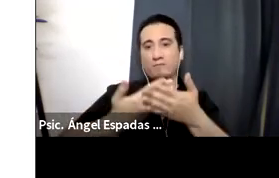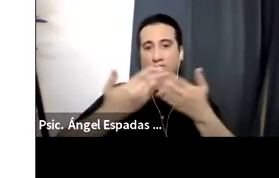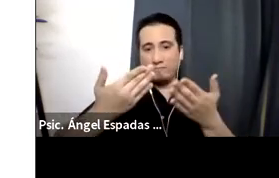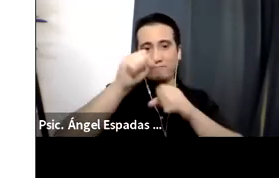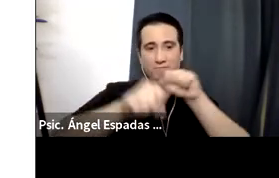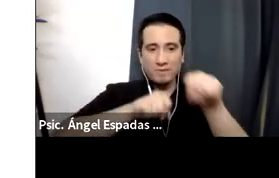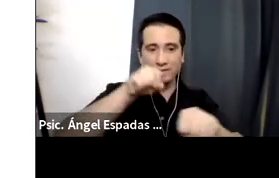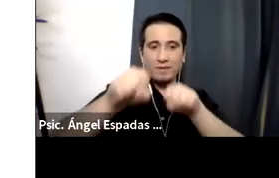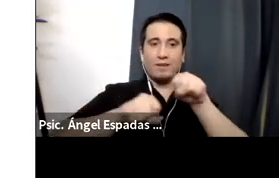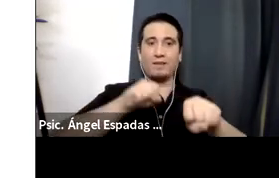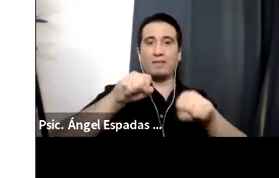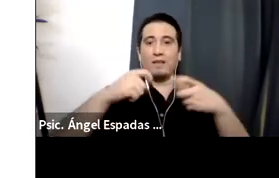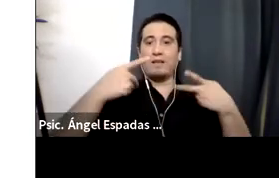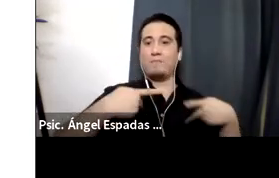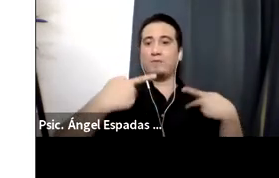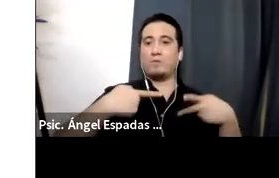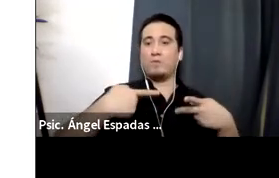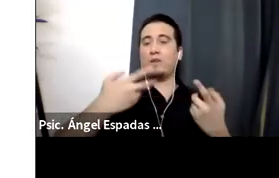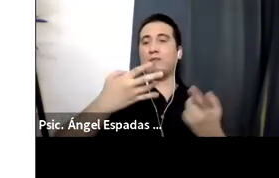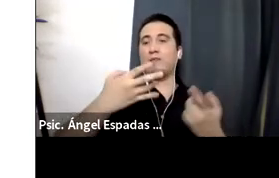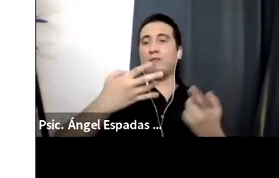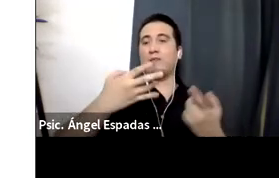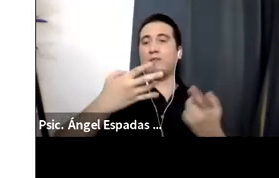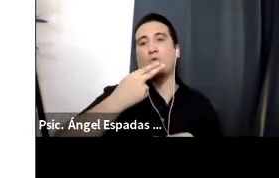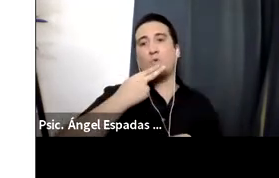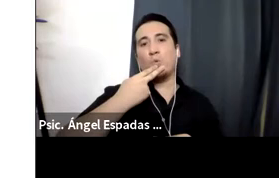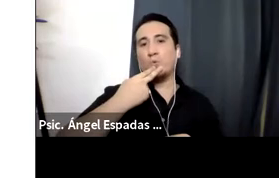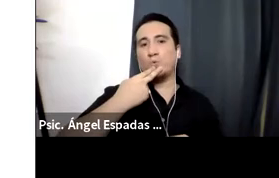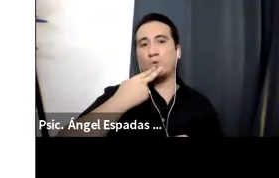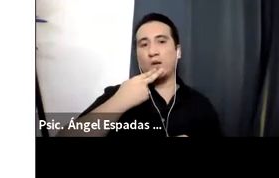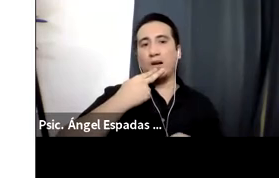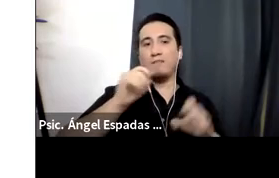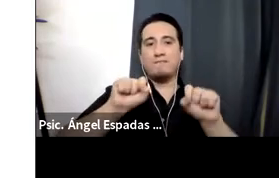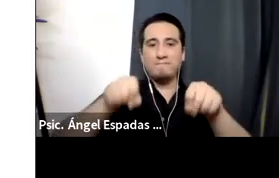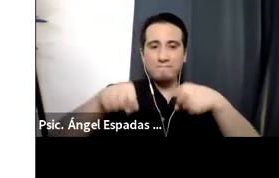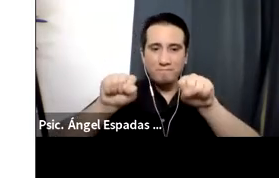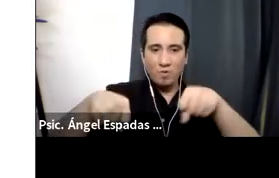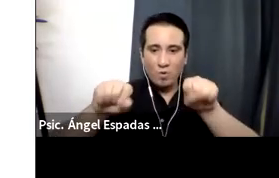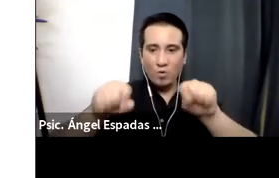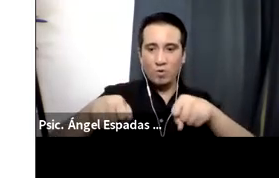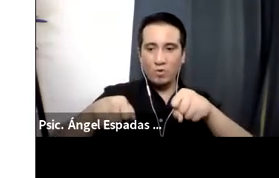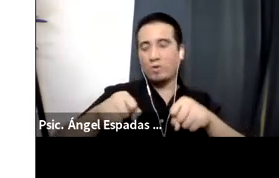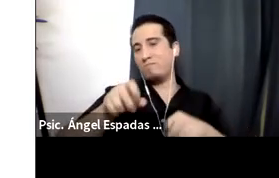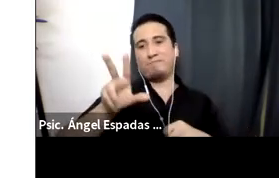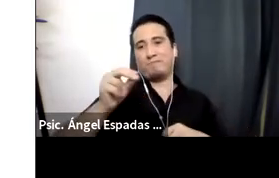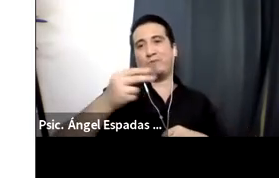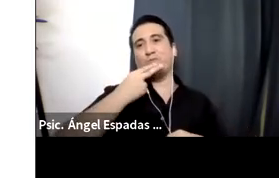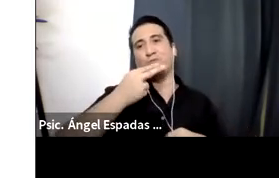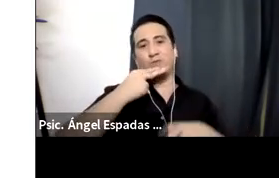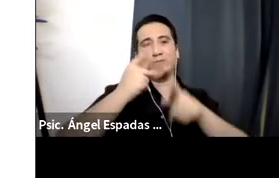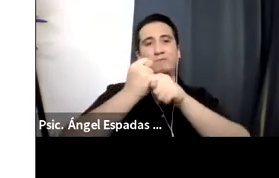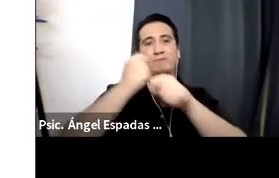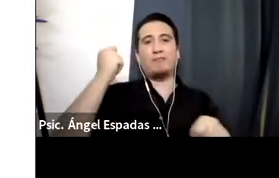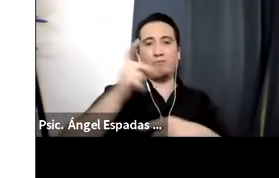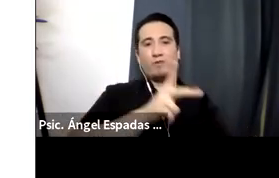las personas que optaron mejor utilizar sus motocicletas para no utilizar el transporte